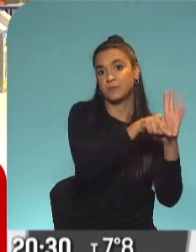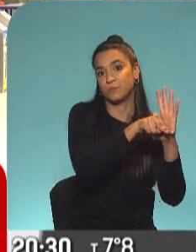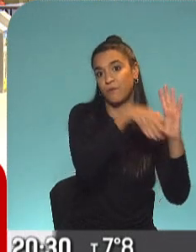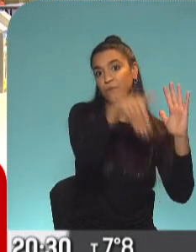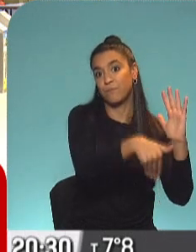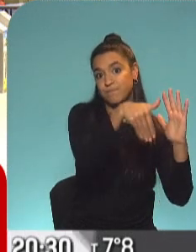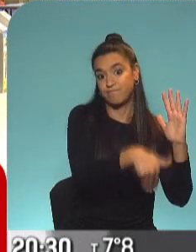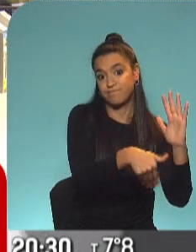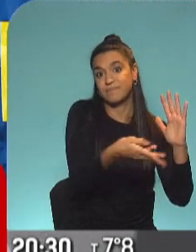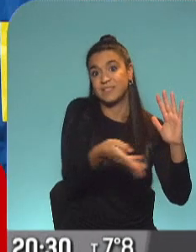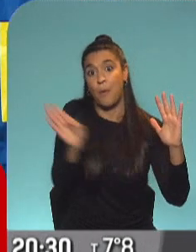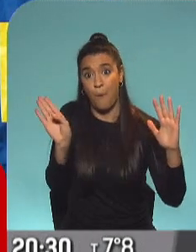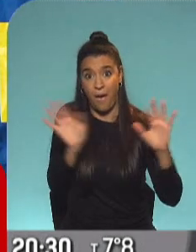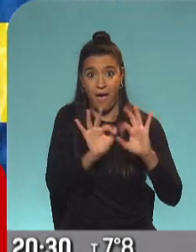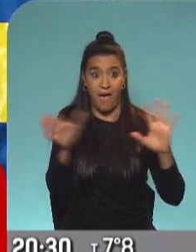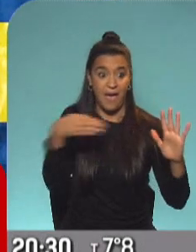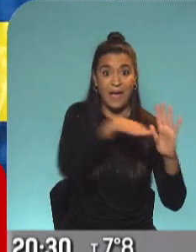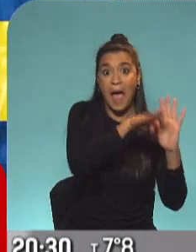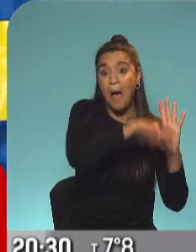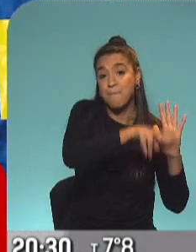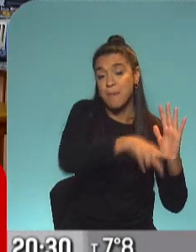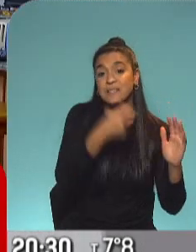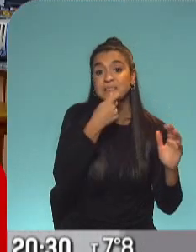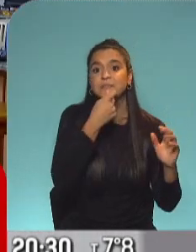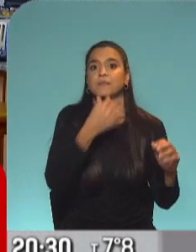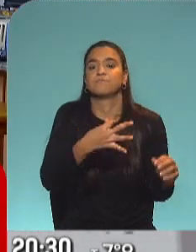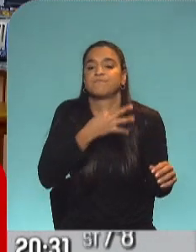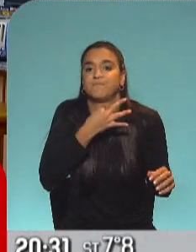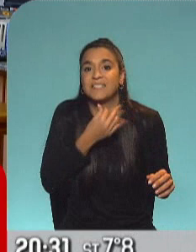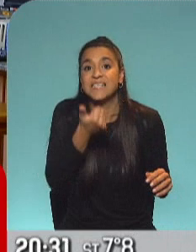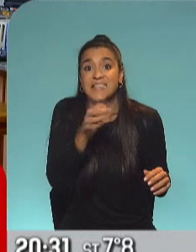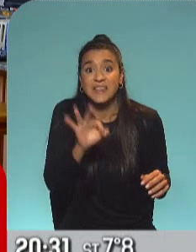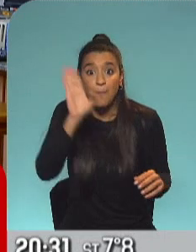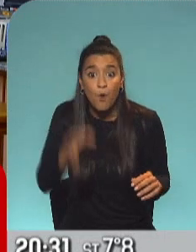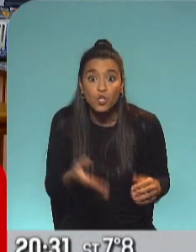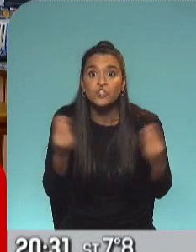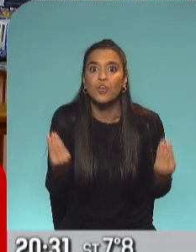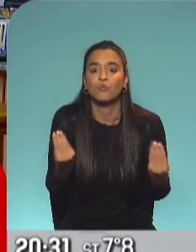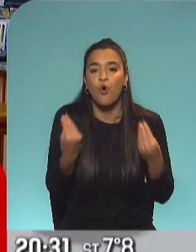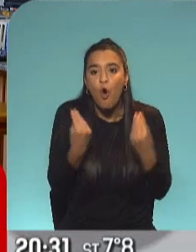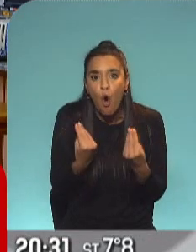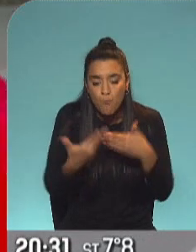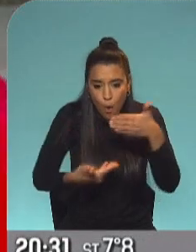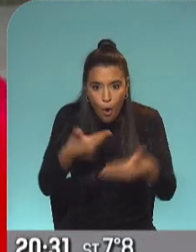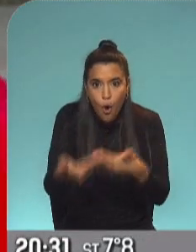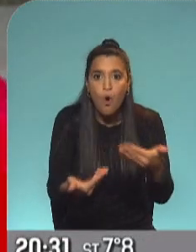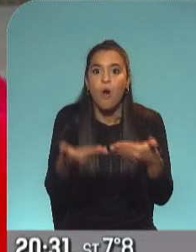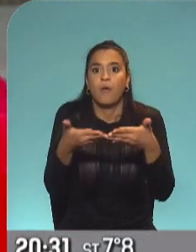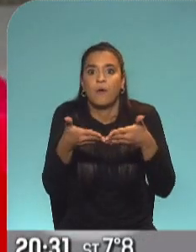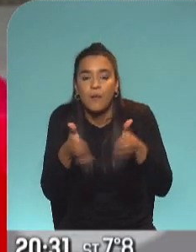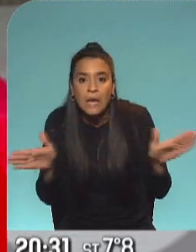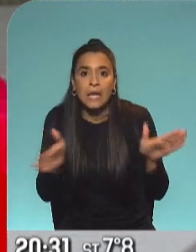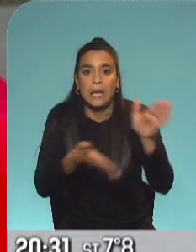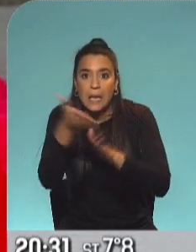la preocupación, porque si se te van acumulando los casos y ya estás en un 60%, bueno, ¿hasta dónde podés abrir